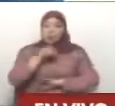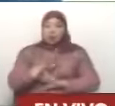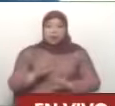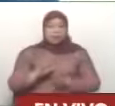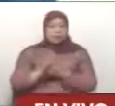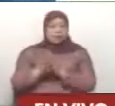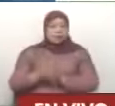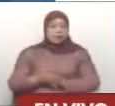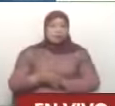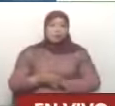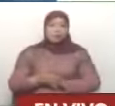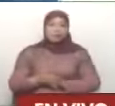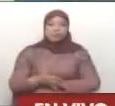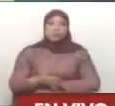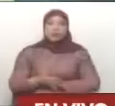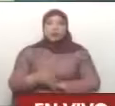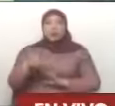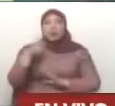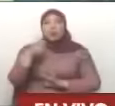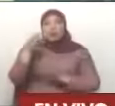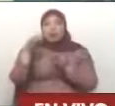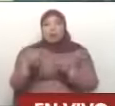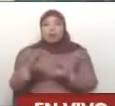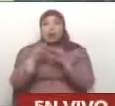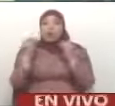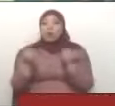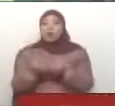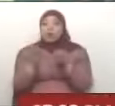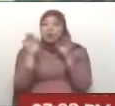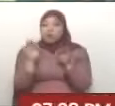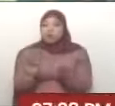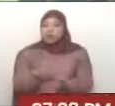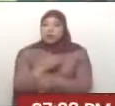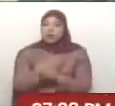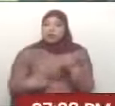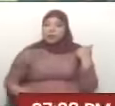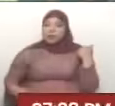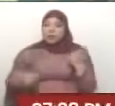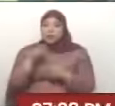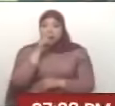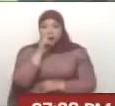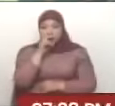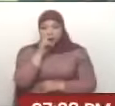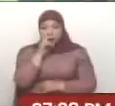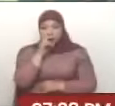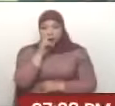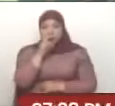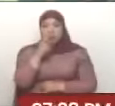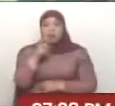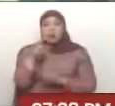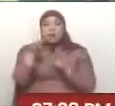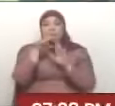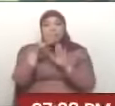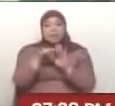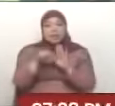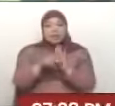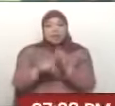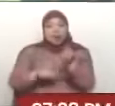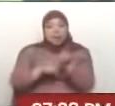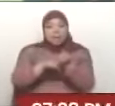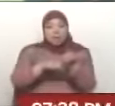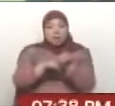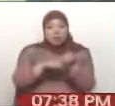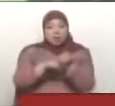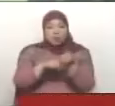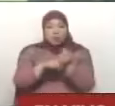de Venezuela. Por disposición del ciudadano presidente de la República de Venezuela, Nicolás Maduro Moro, resulta necesario adoptar medidas para favorecer